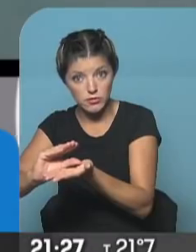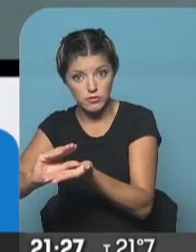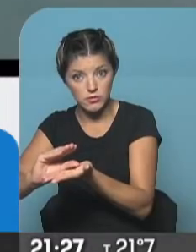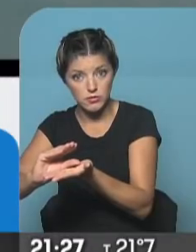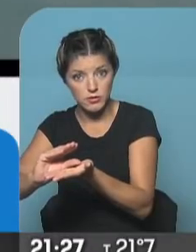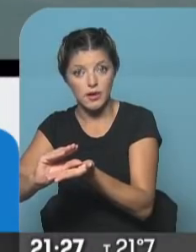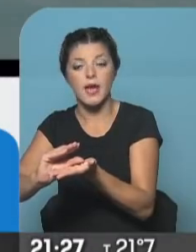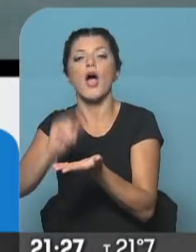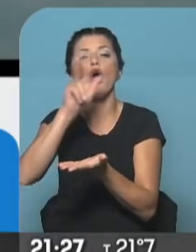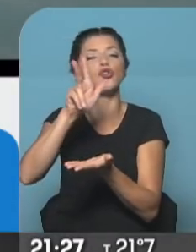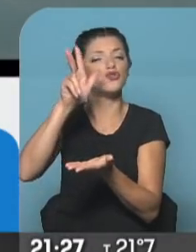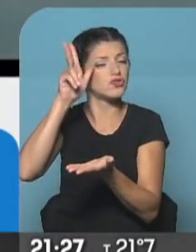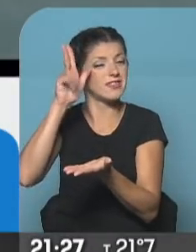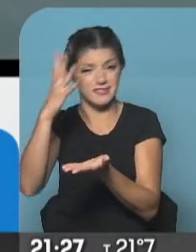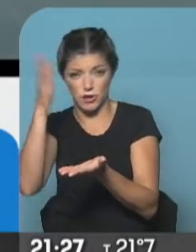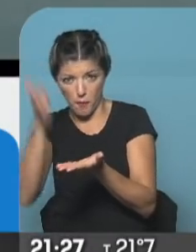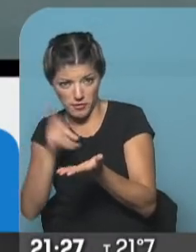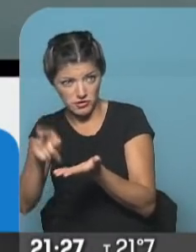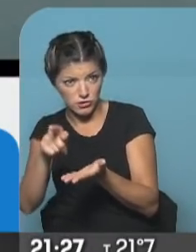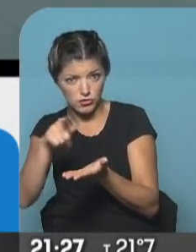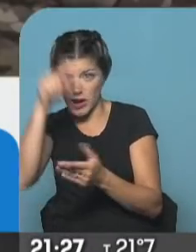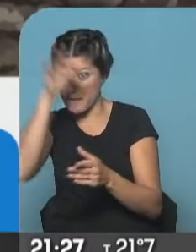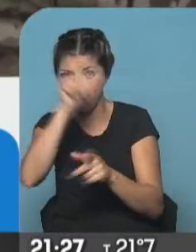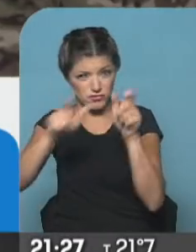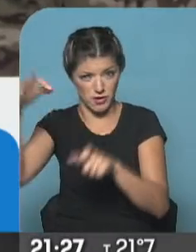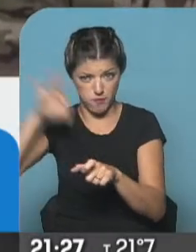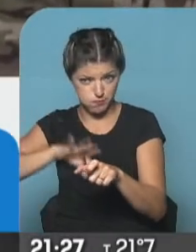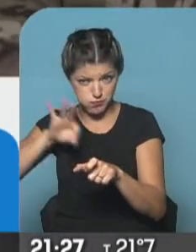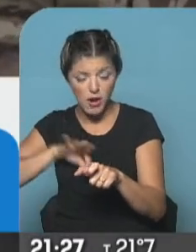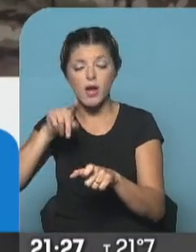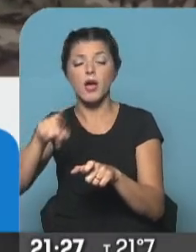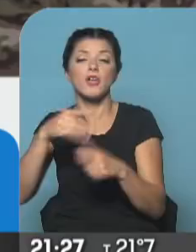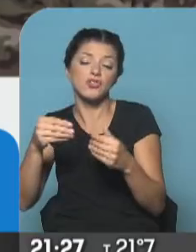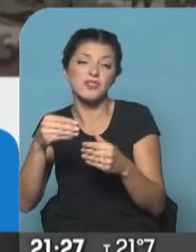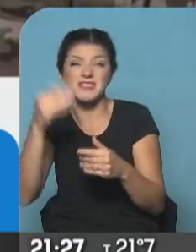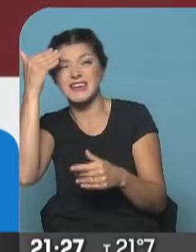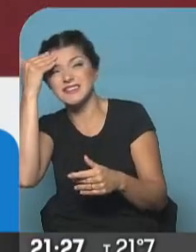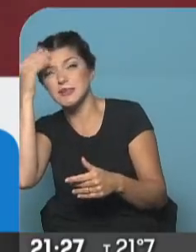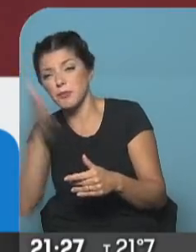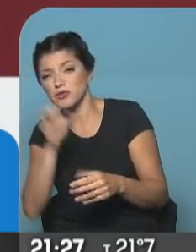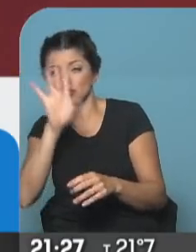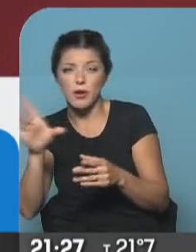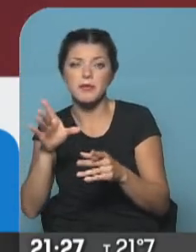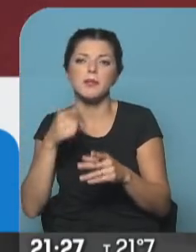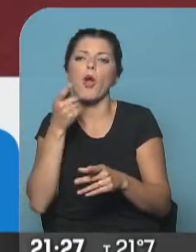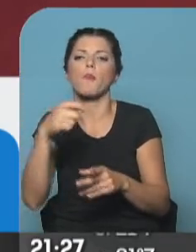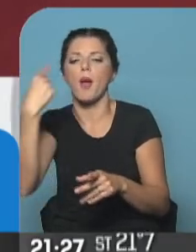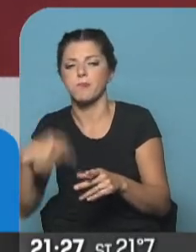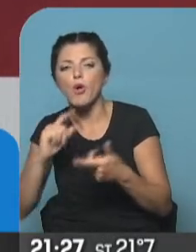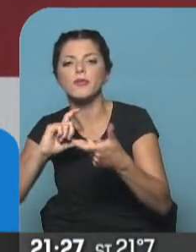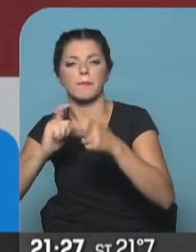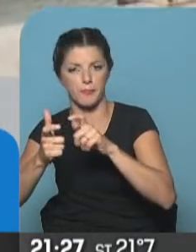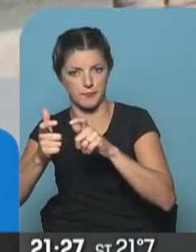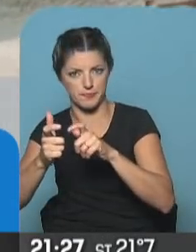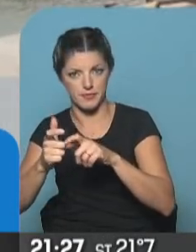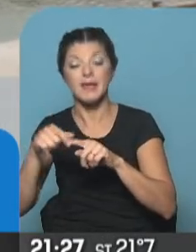el 85% es gasto de personal, y así que queda solamente 15% para adquisiciones. Eso prolongado